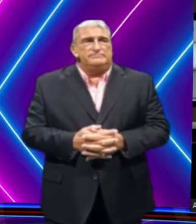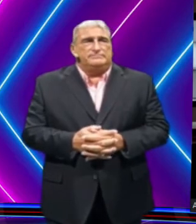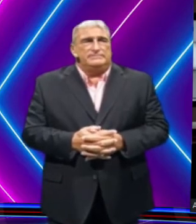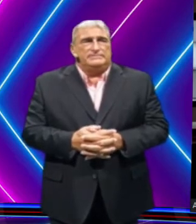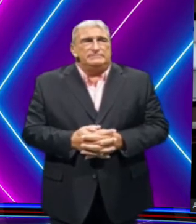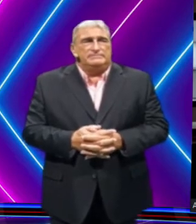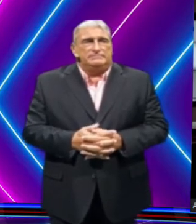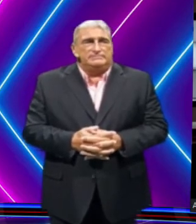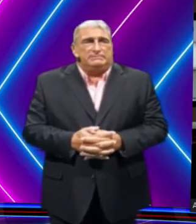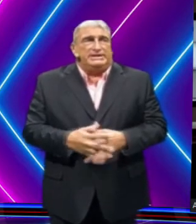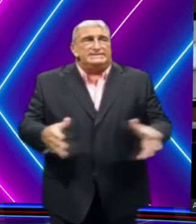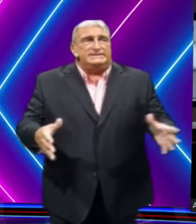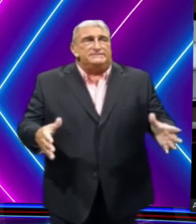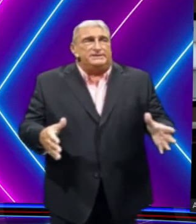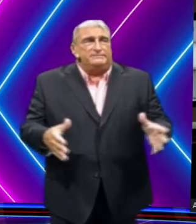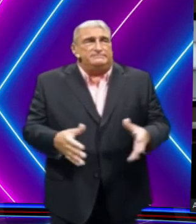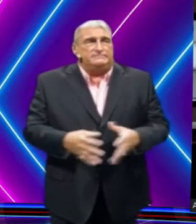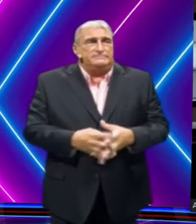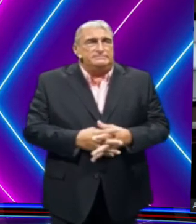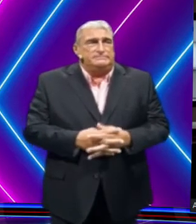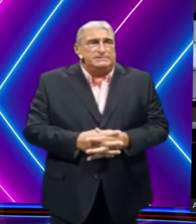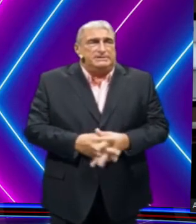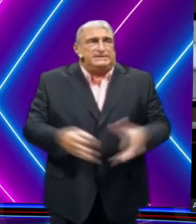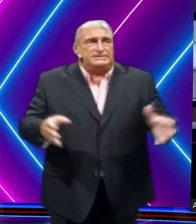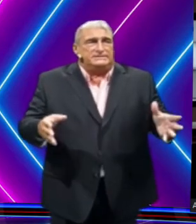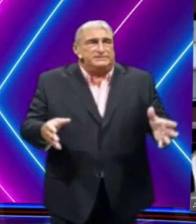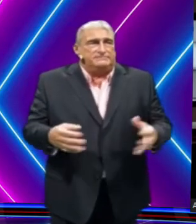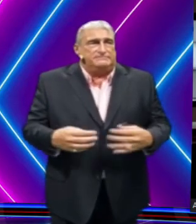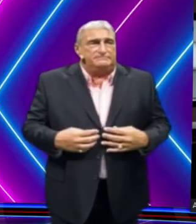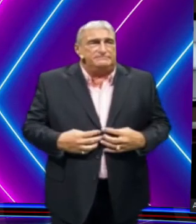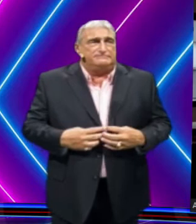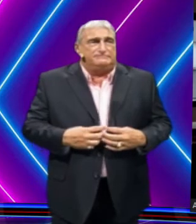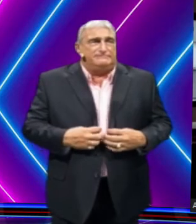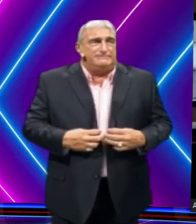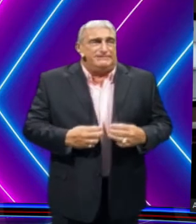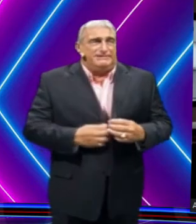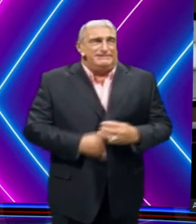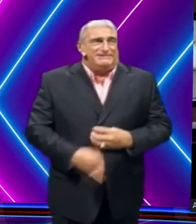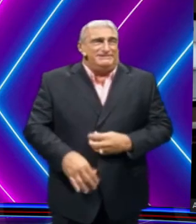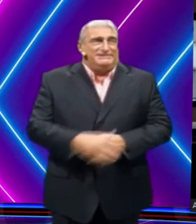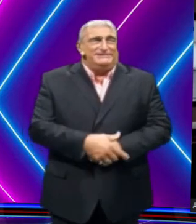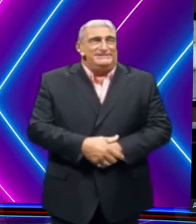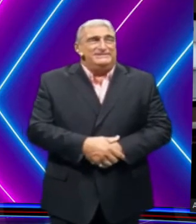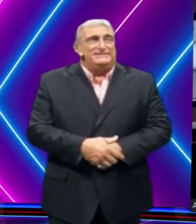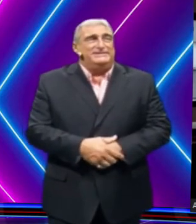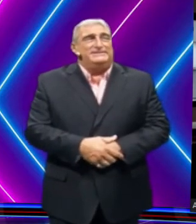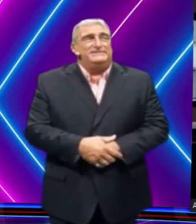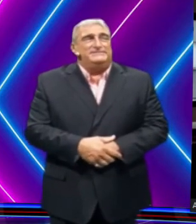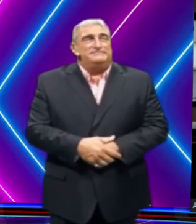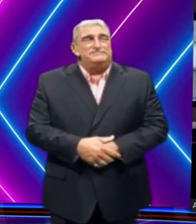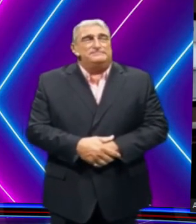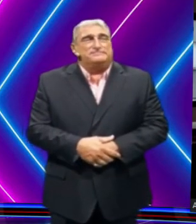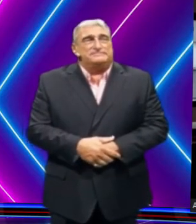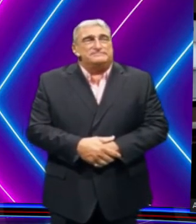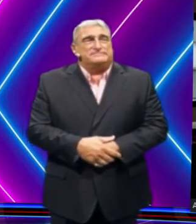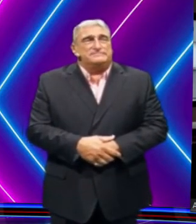ir a ver Que vengan a Santa Fe. todo. Que vengan a Santa Santa Fe, bueno, va a haber un importante flujo